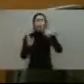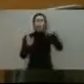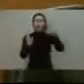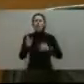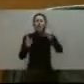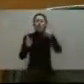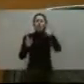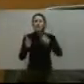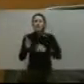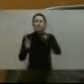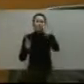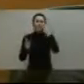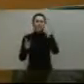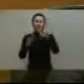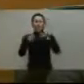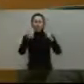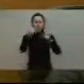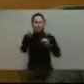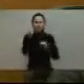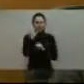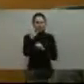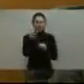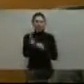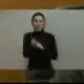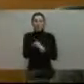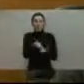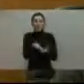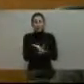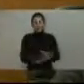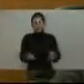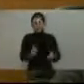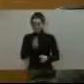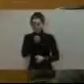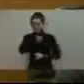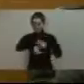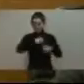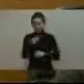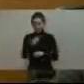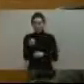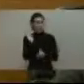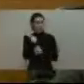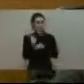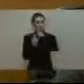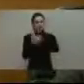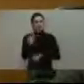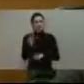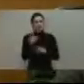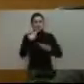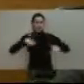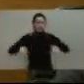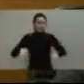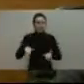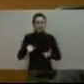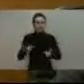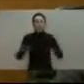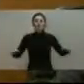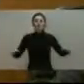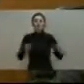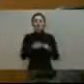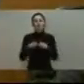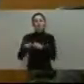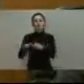correcto a los intereses de los asturianos, ni se dignaron a contemplar su modificación, pese a la petición de todos los